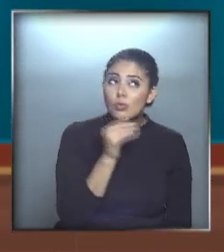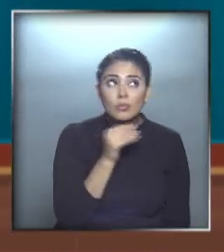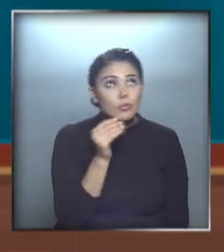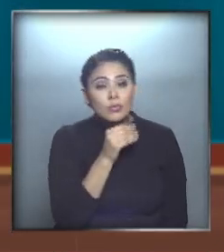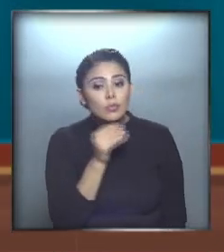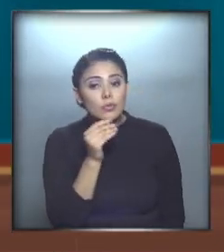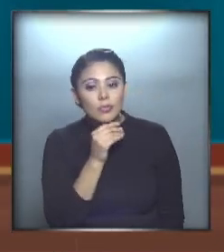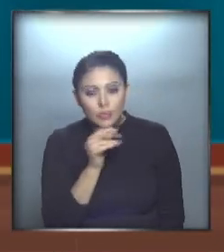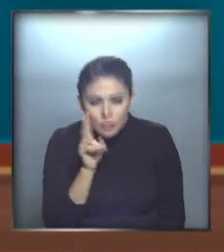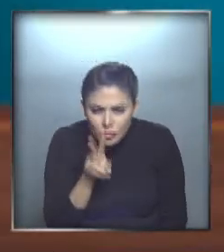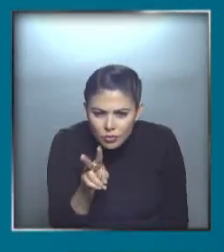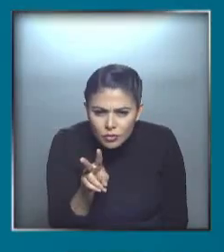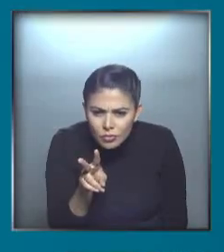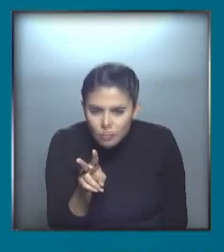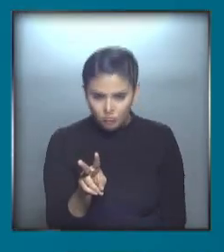separen!